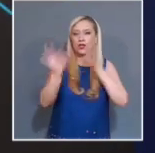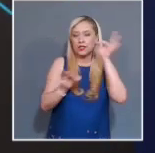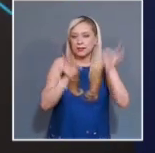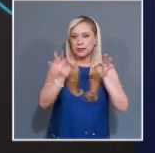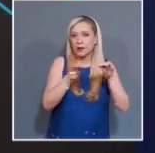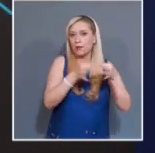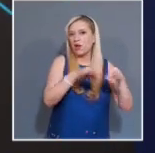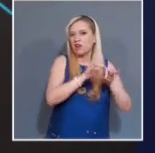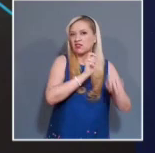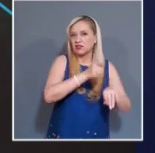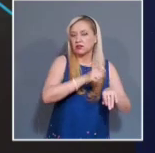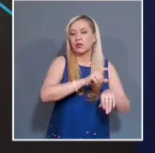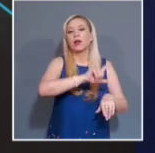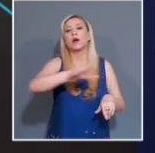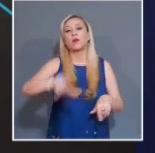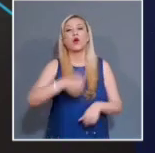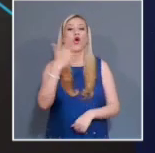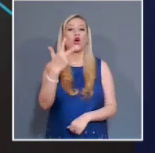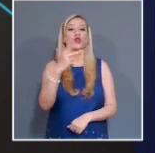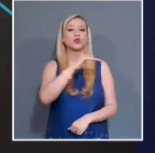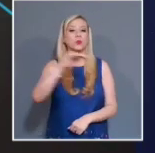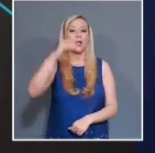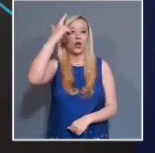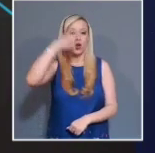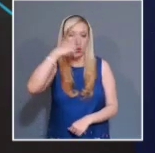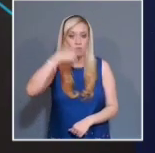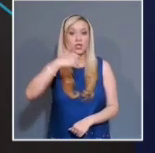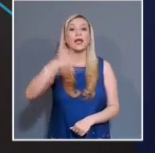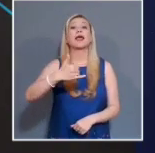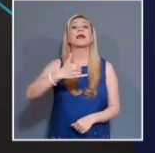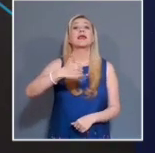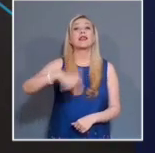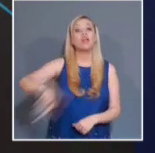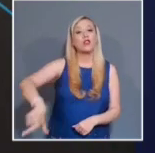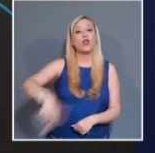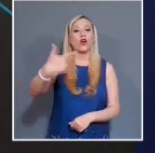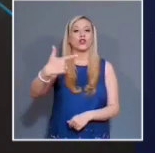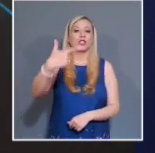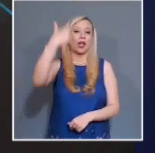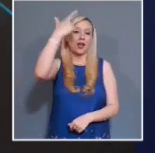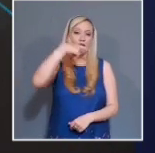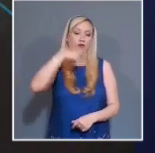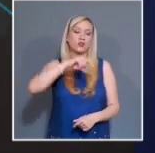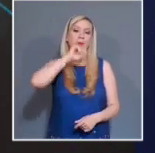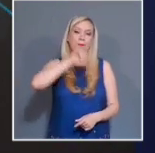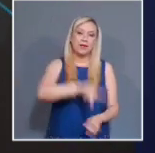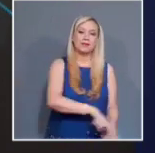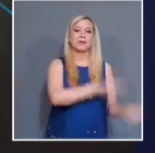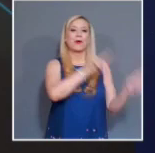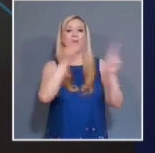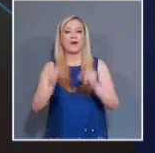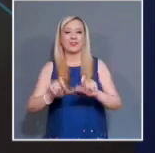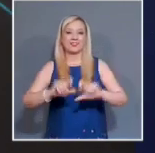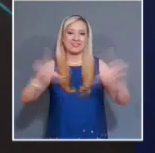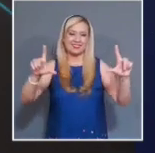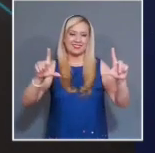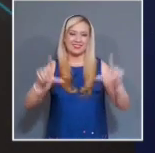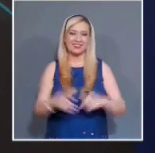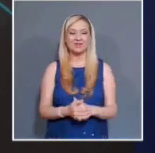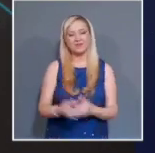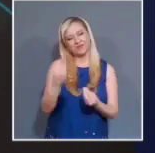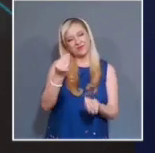20:30 el noticiario nocturno con su repetición a las 12 de la noche. Ya nos vamos, como siempre, muchas gracias por haber estado con